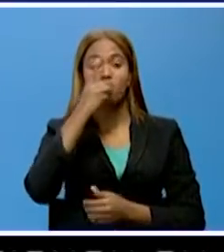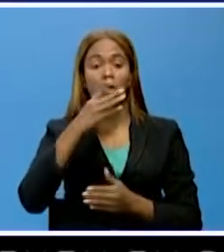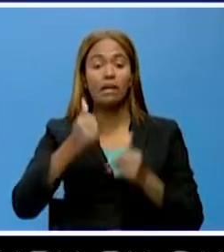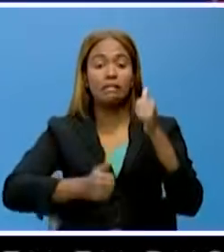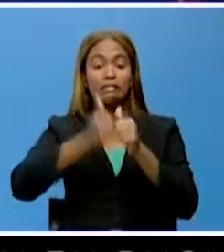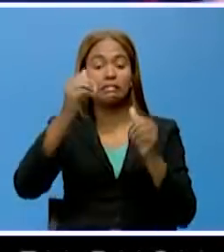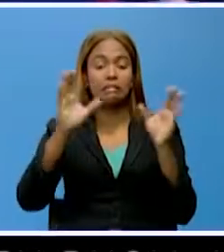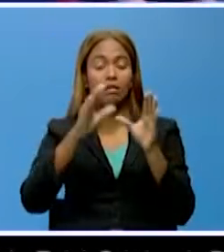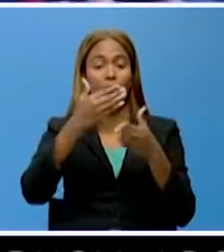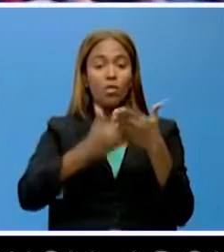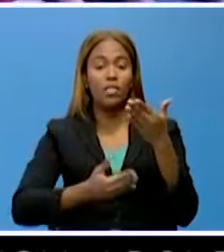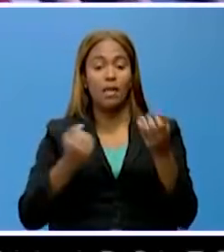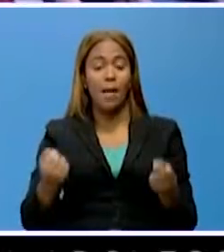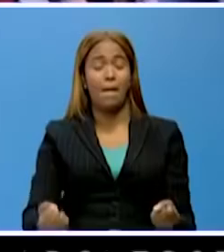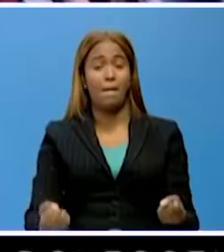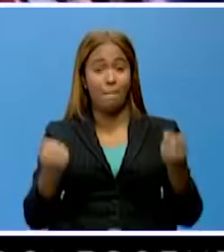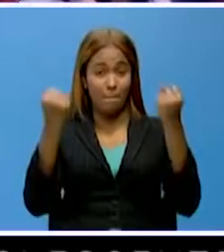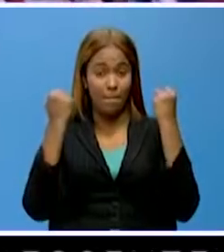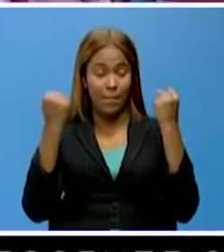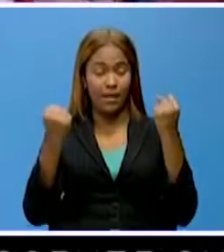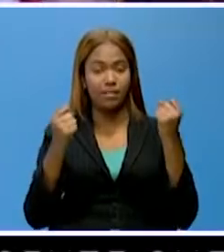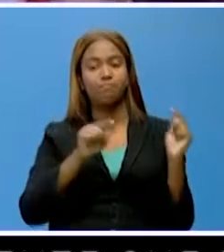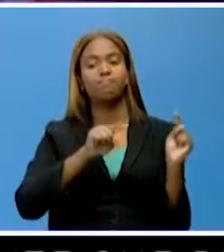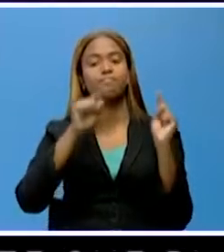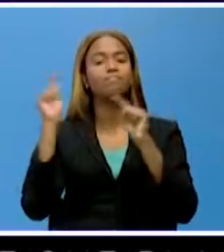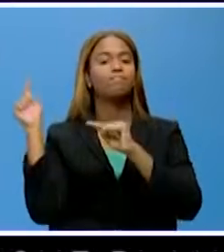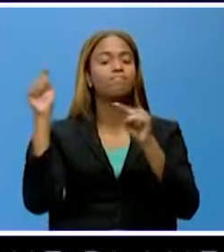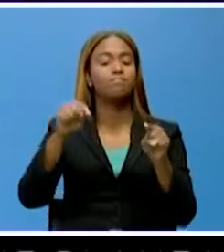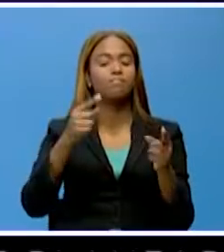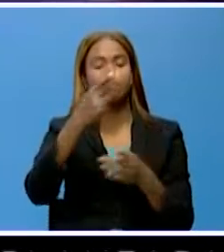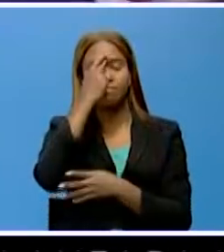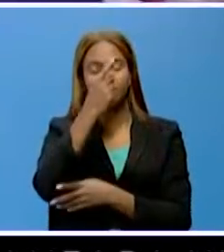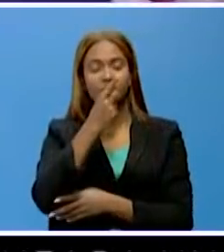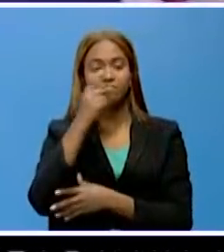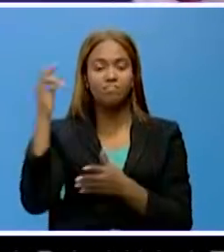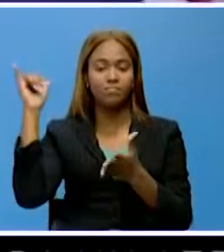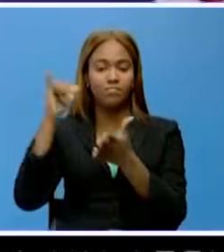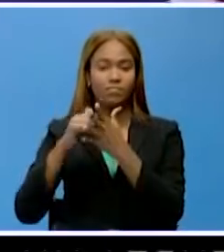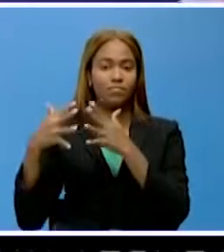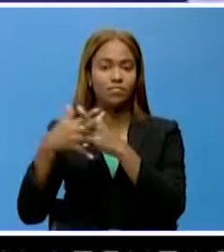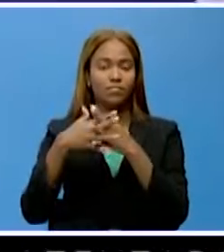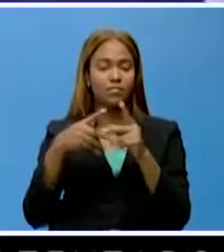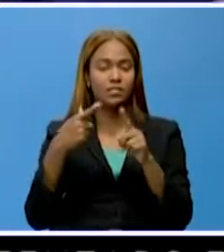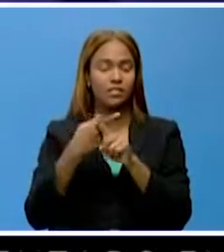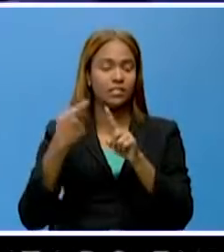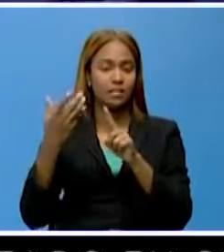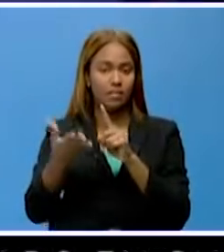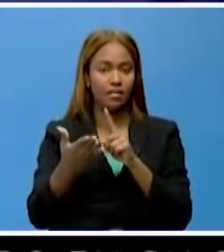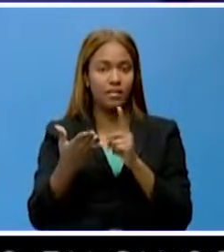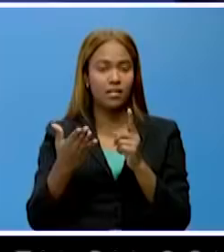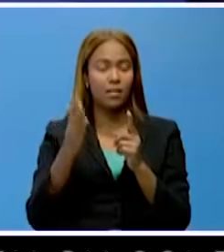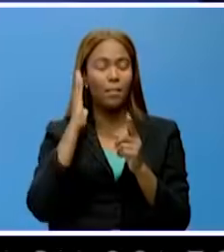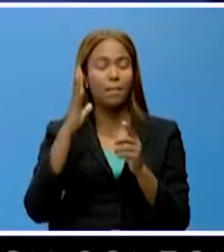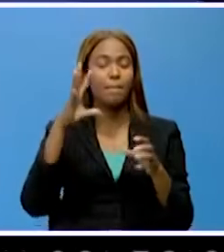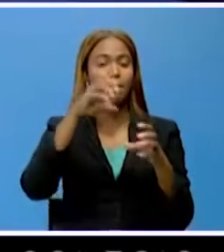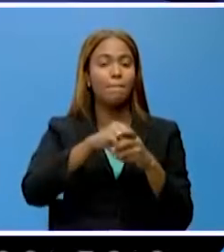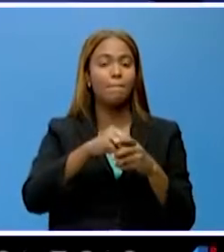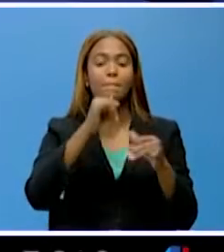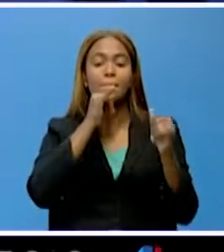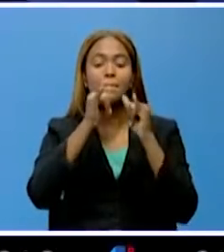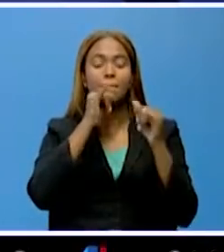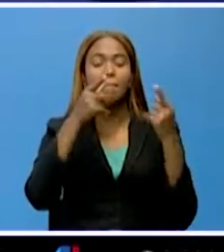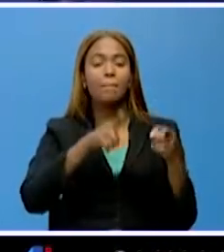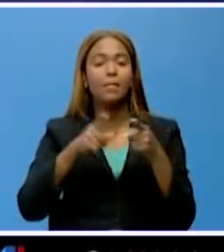mundial de peso semipesado, arribó al país por el Aeropuerto Internacional de las Américas y hoy participará en rueda de